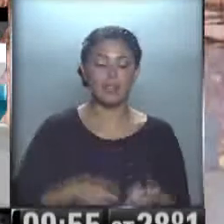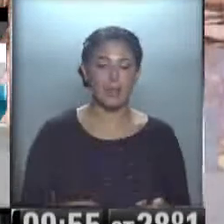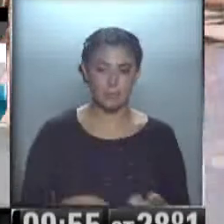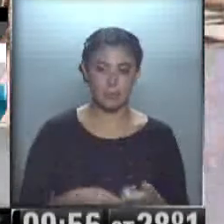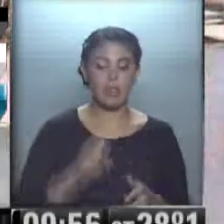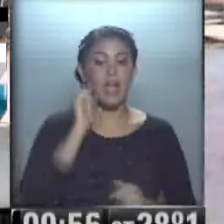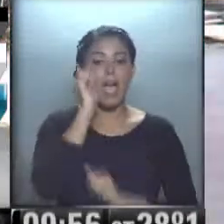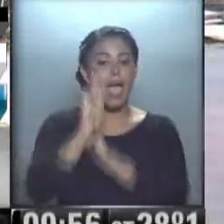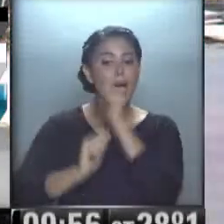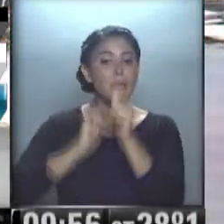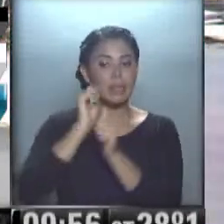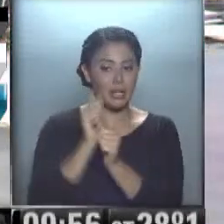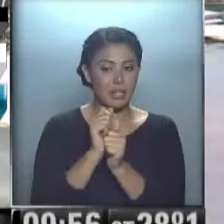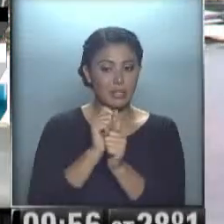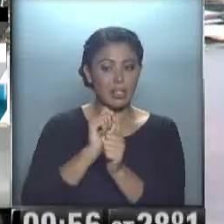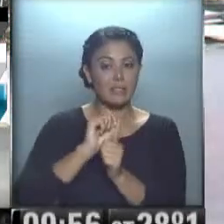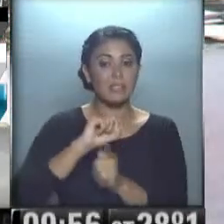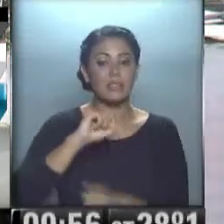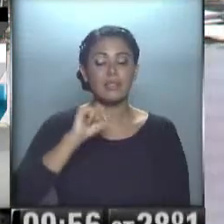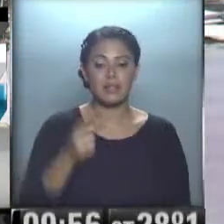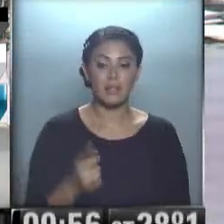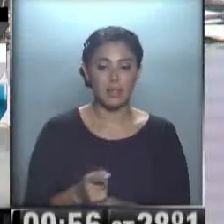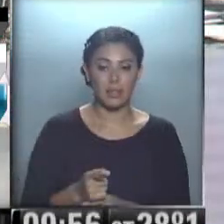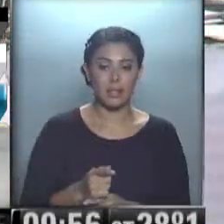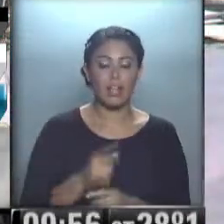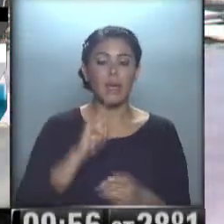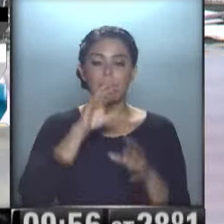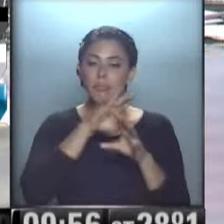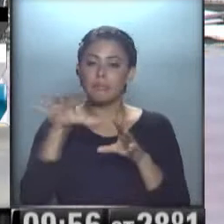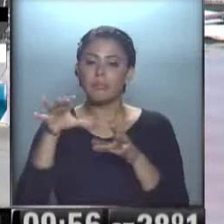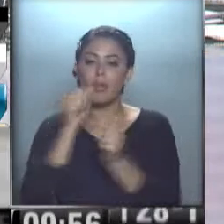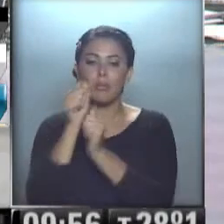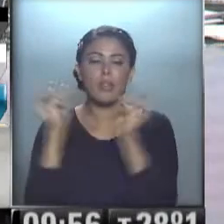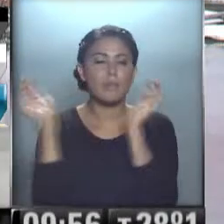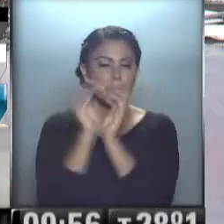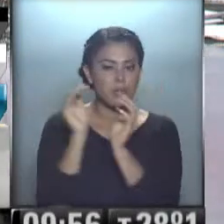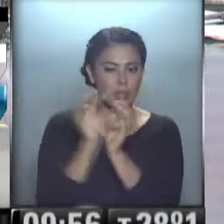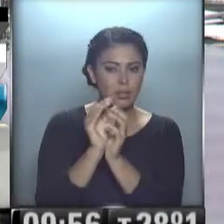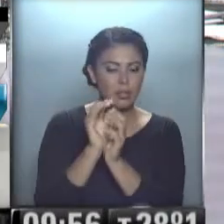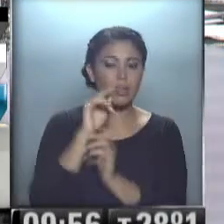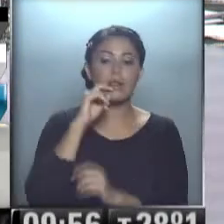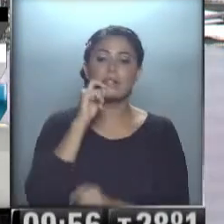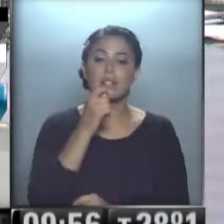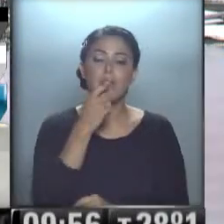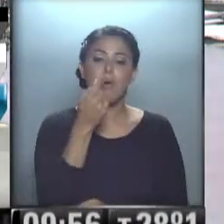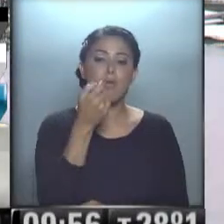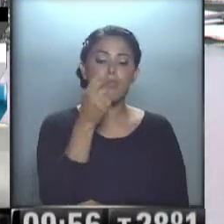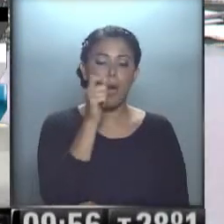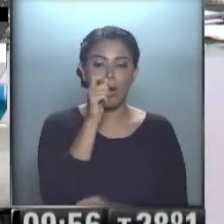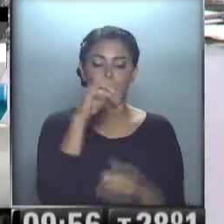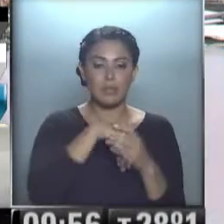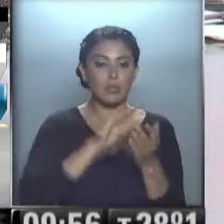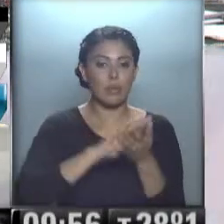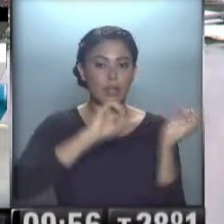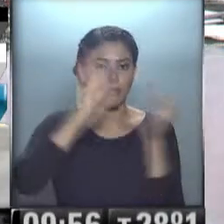de empresas que pertenecientes al ramo de pequeñas y medianas que tienen muy poca participación en la